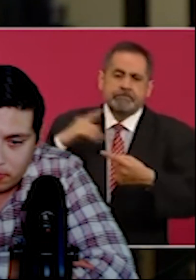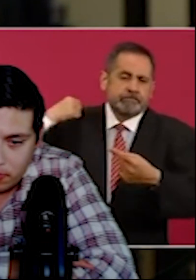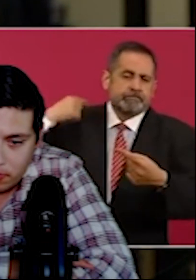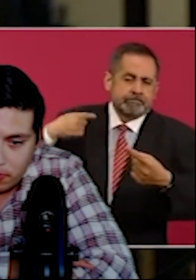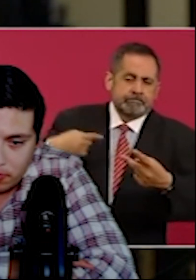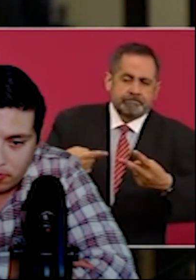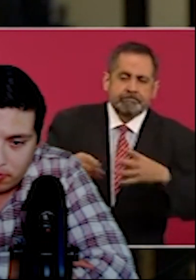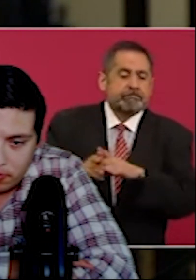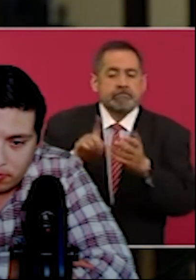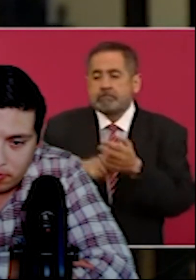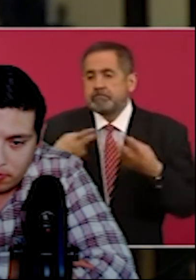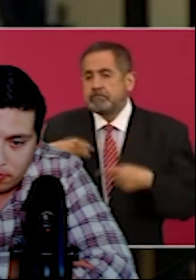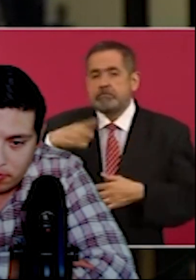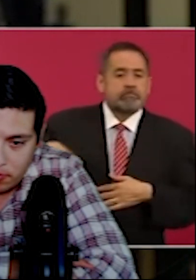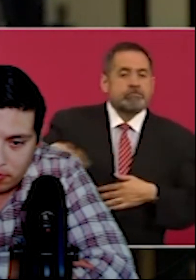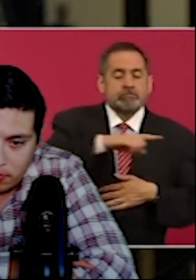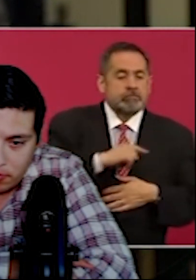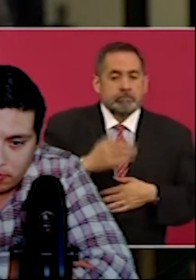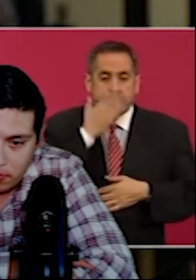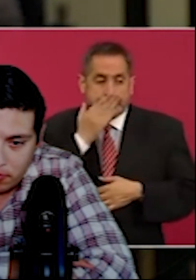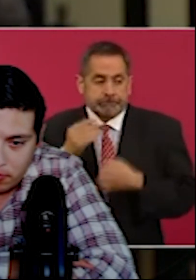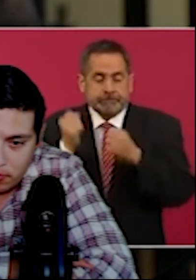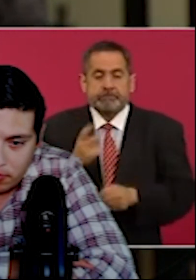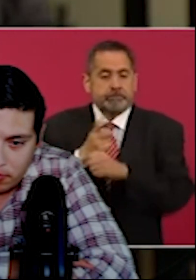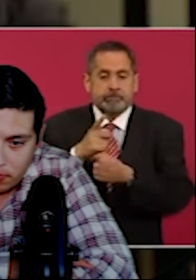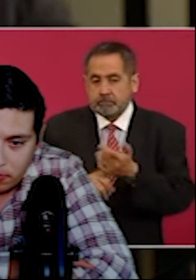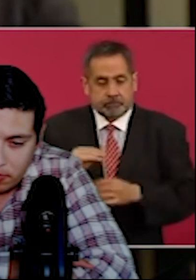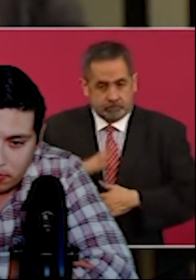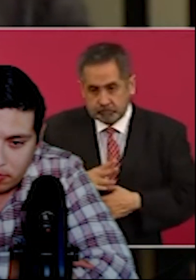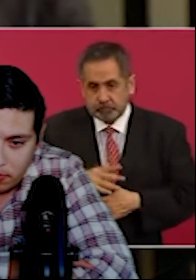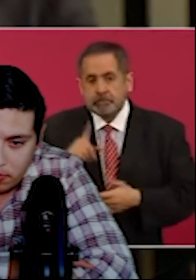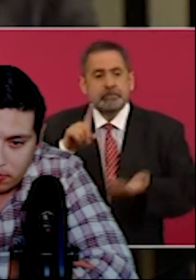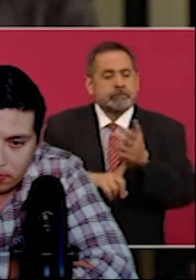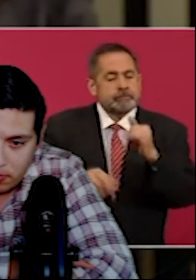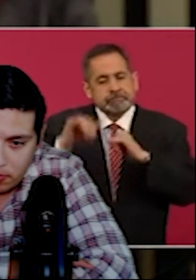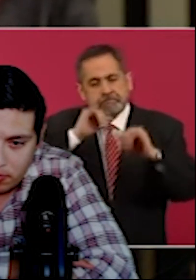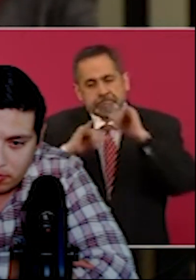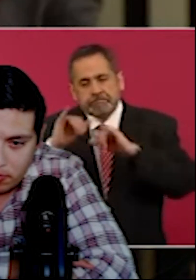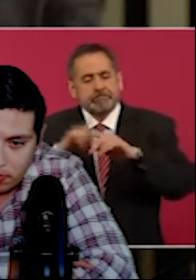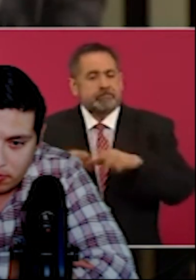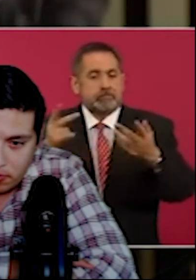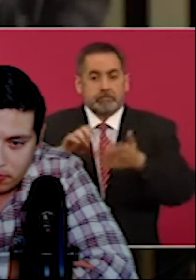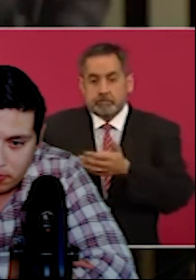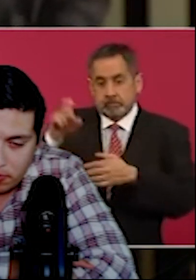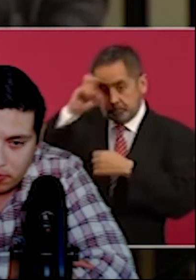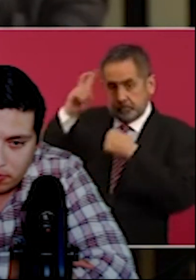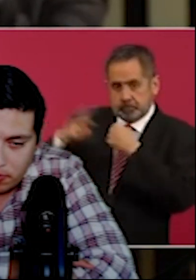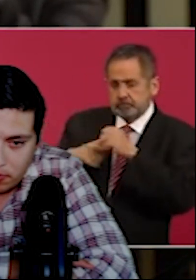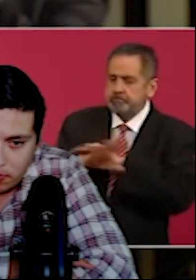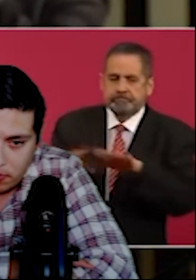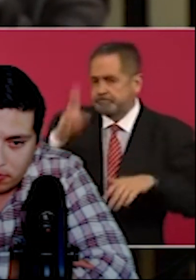de cómo la gente pues no tiene seguridad y sobre todo la venta de alcohol en los estadios. En Europa, por ejemplo, esto